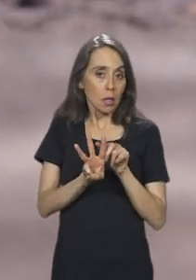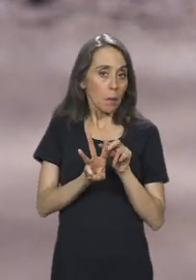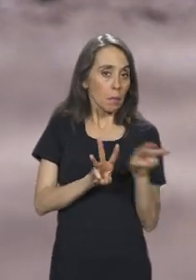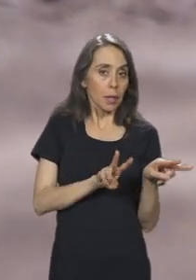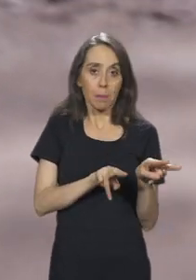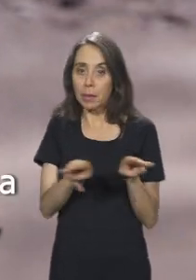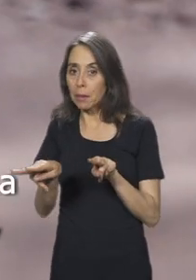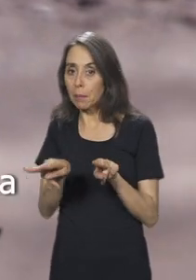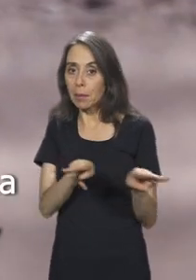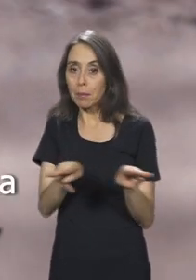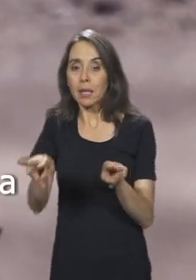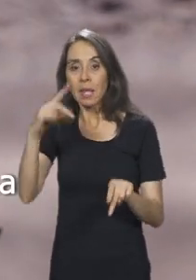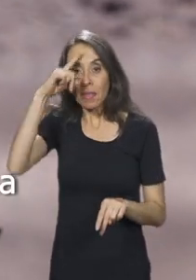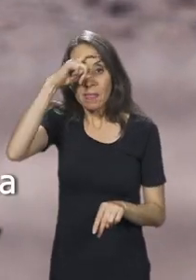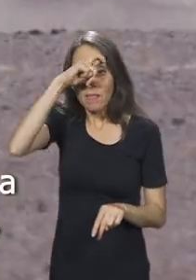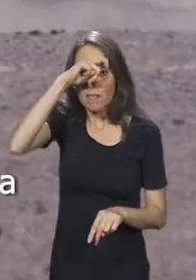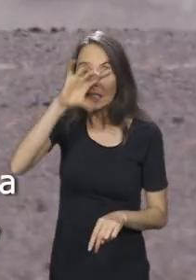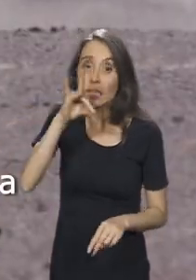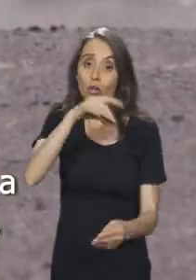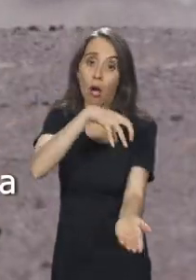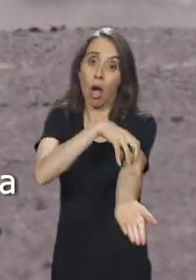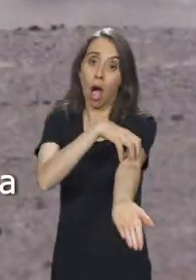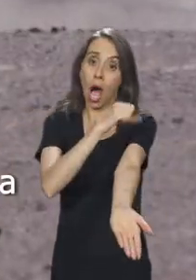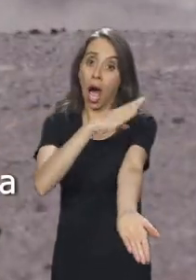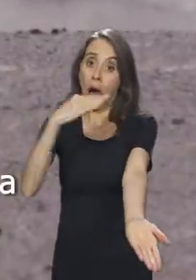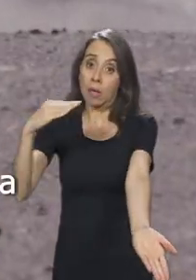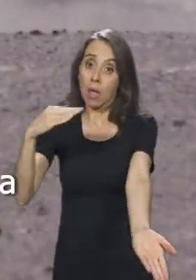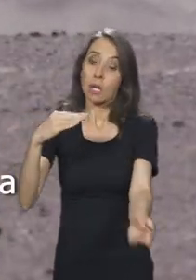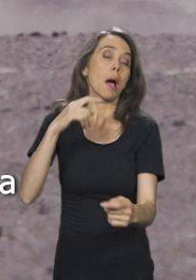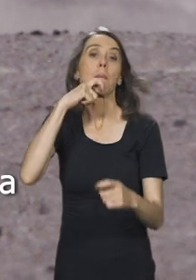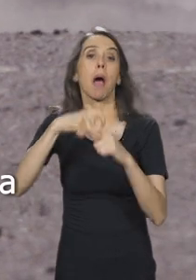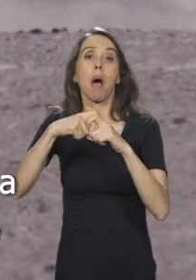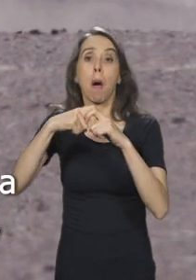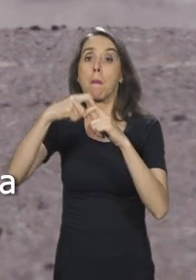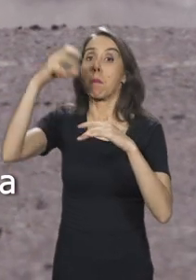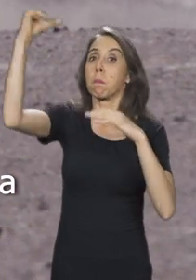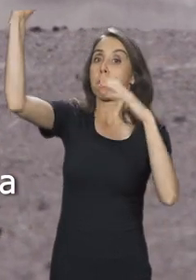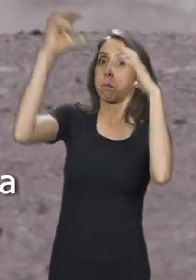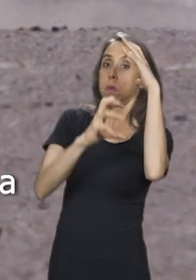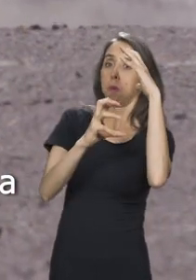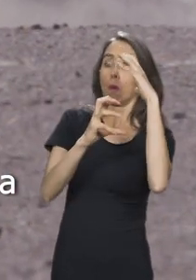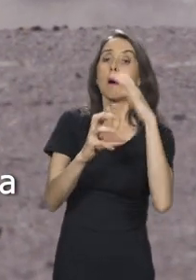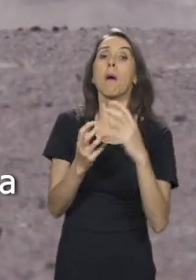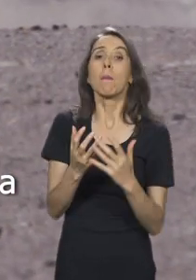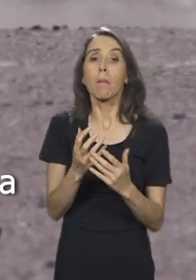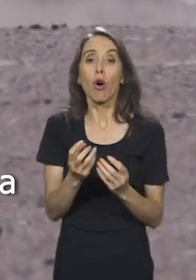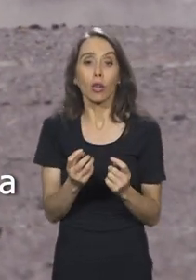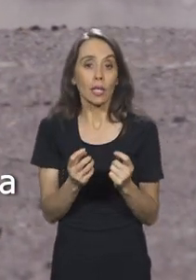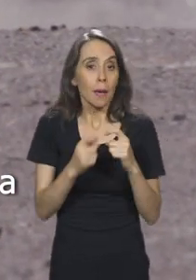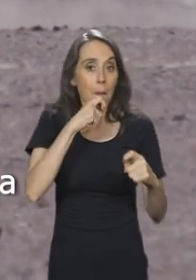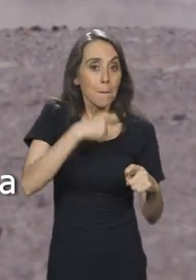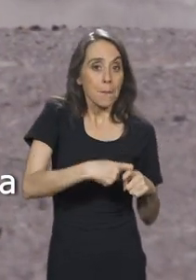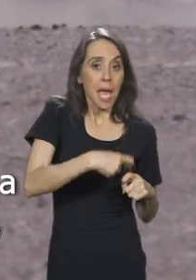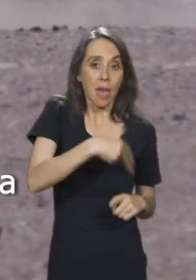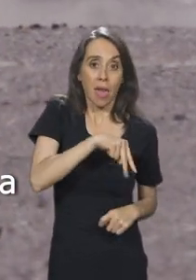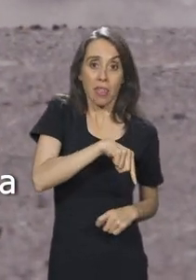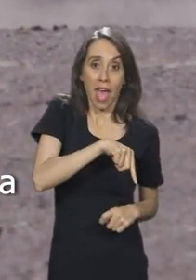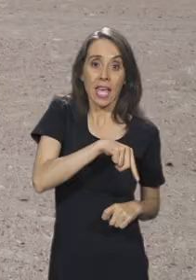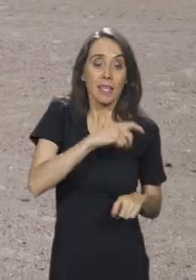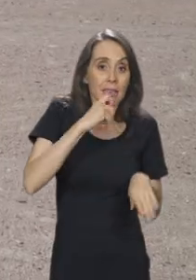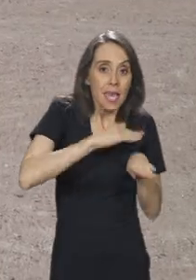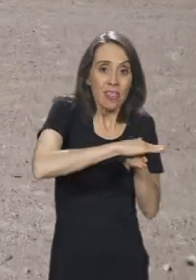las direcciones. Es muy difícil encontrar meteoritos en Atacama porque las rocas se parecen a los